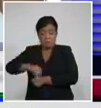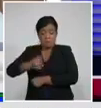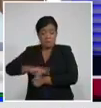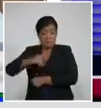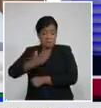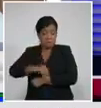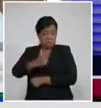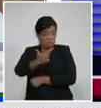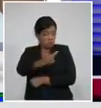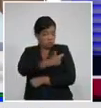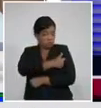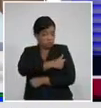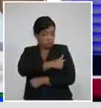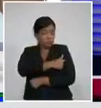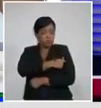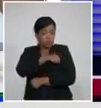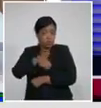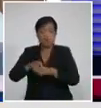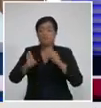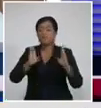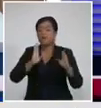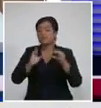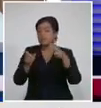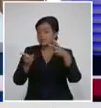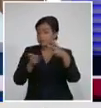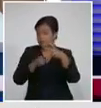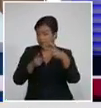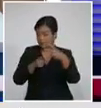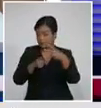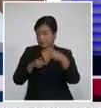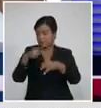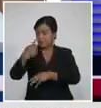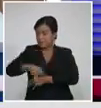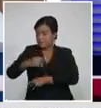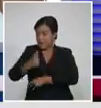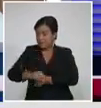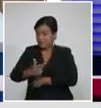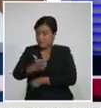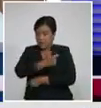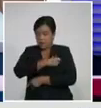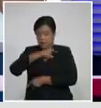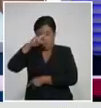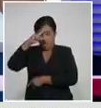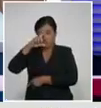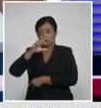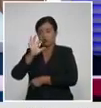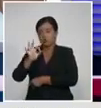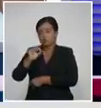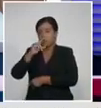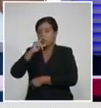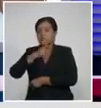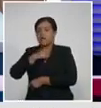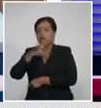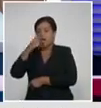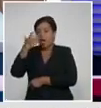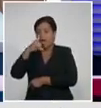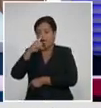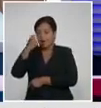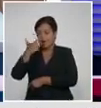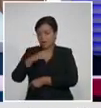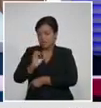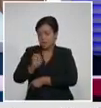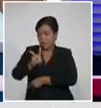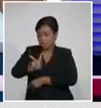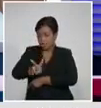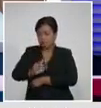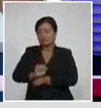3 que están en curso, el ensayo de Soberana 02 tiene un total de